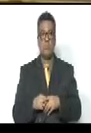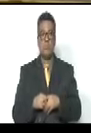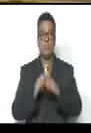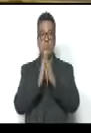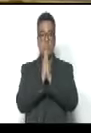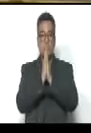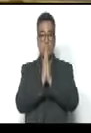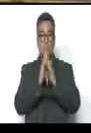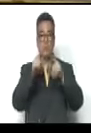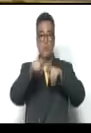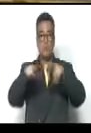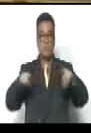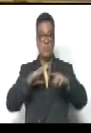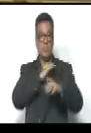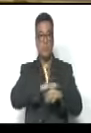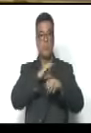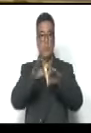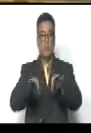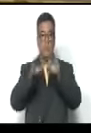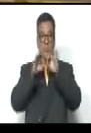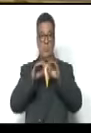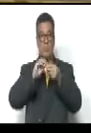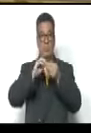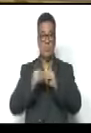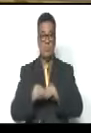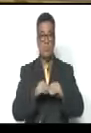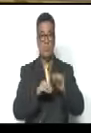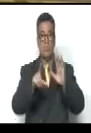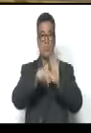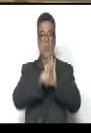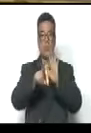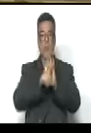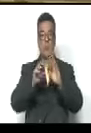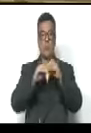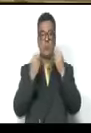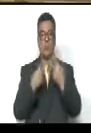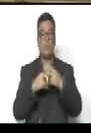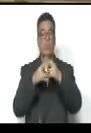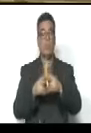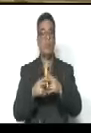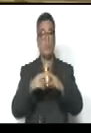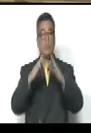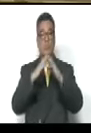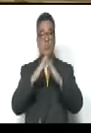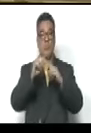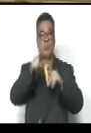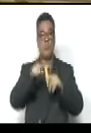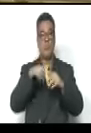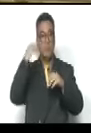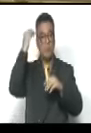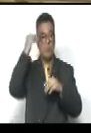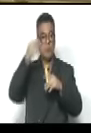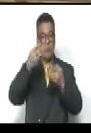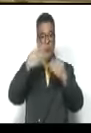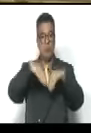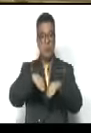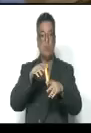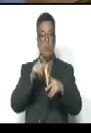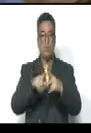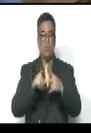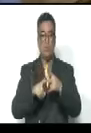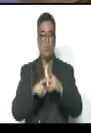Por favor, sírvase remitirlo a la Comisión Especial para la Reforma de la Ley del Régimen Prestacional de Vivienda y Hábitat para consideración. Siguiente punto,